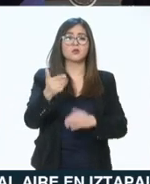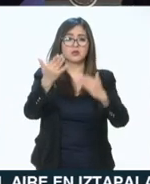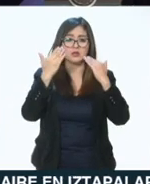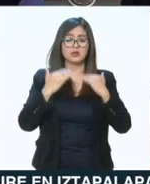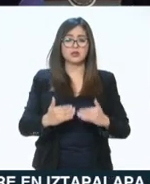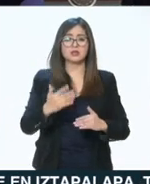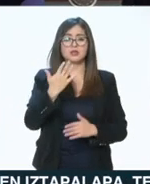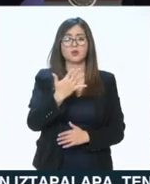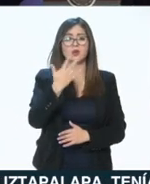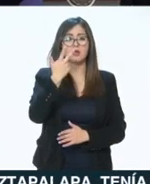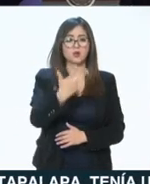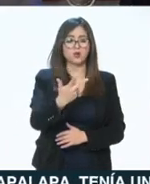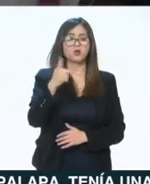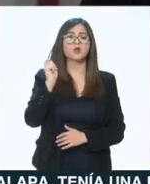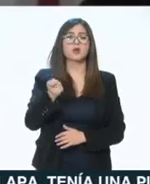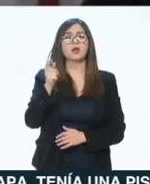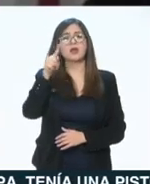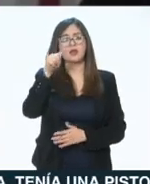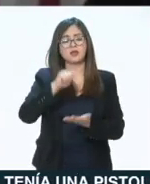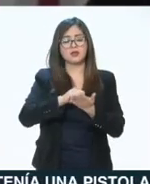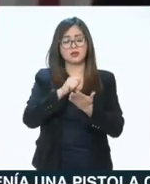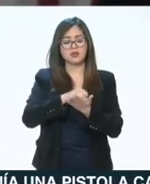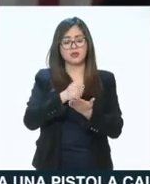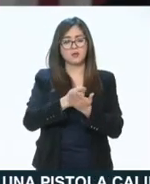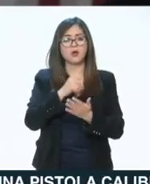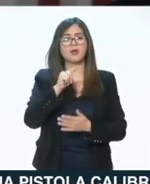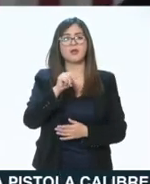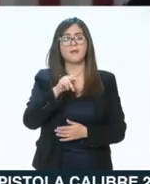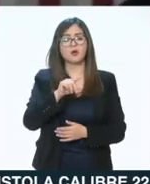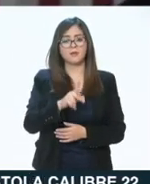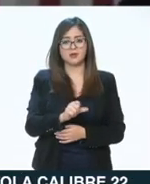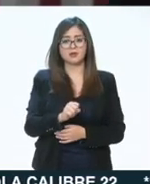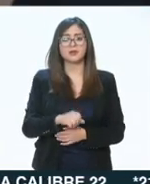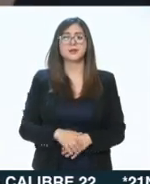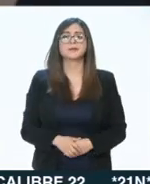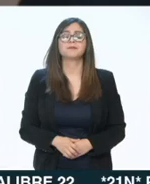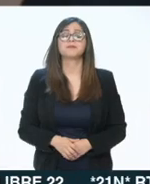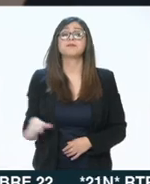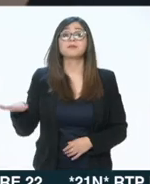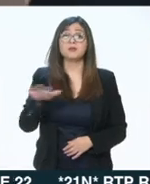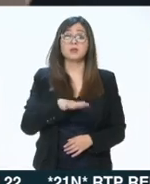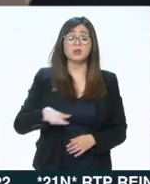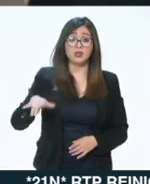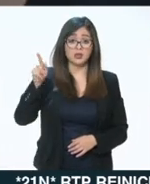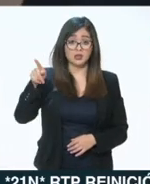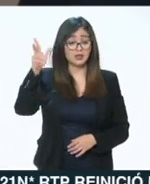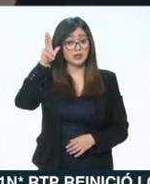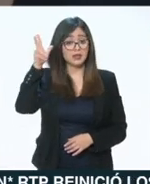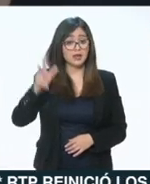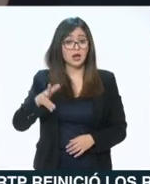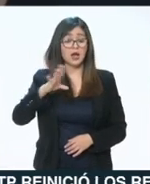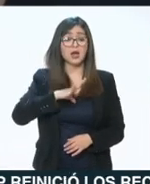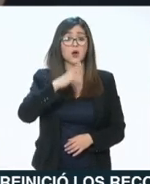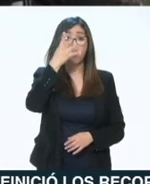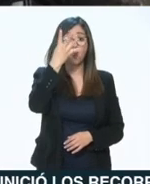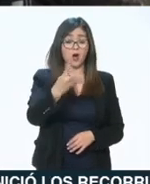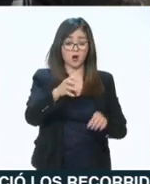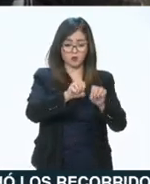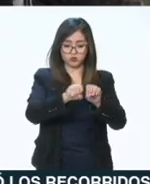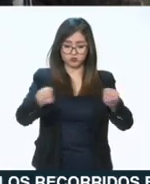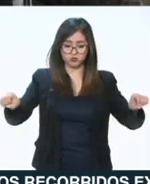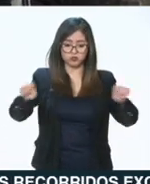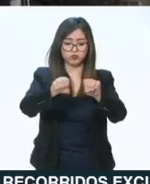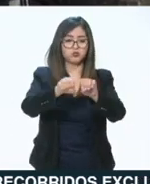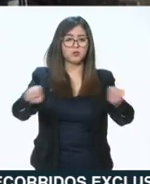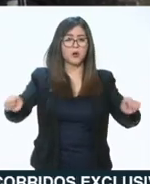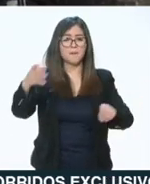en Tamaulipas. Por el municipio de Tlahuelilpan, en Hidalgo, cruzan 4 sistemas de transporte de ductos que alcanzan